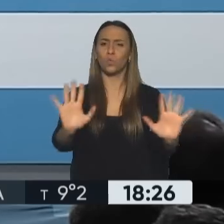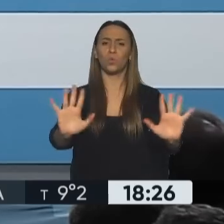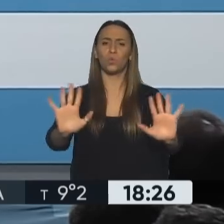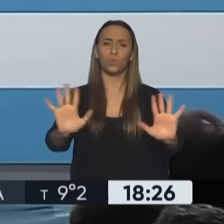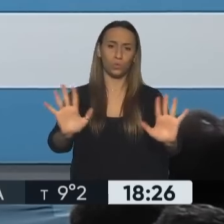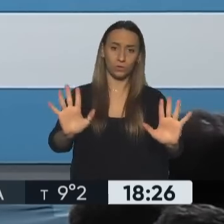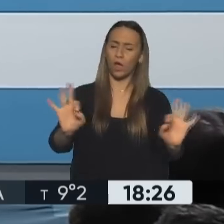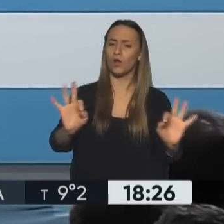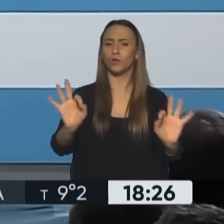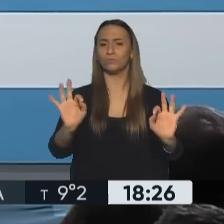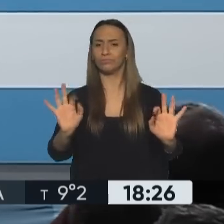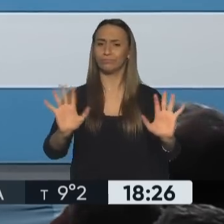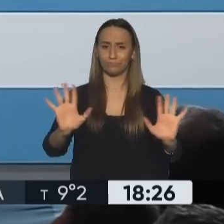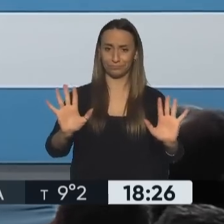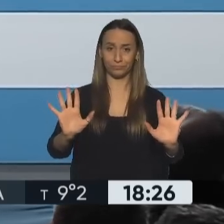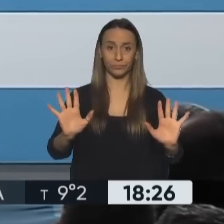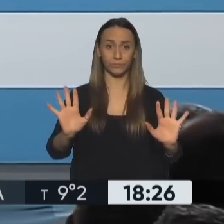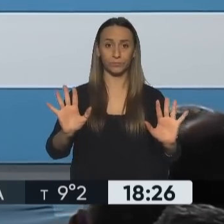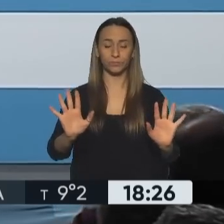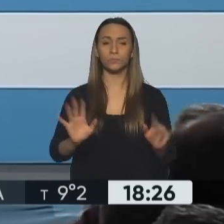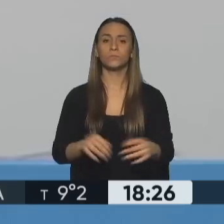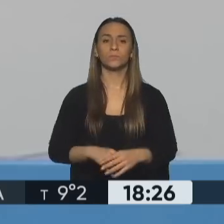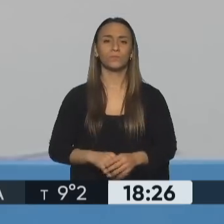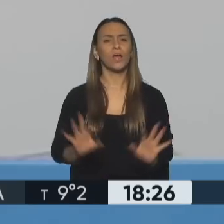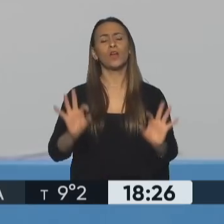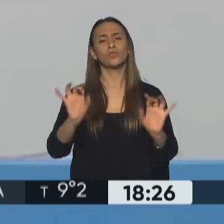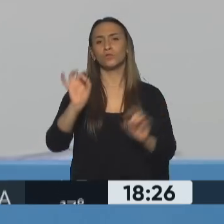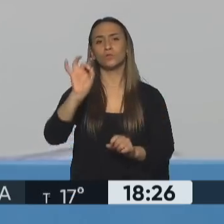nada, simplemente